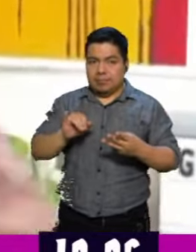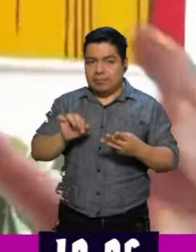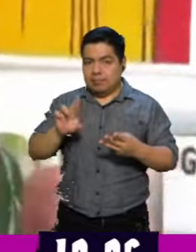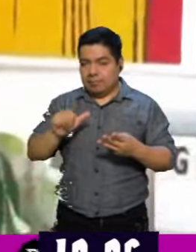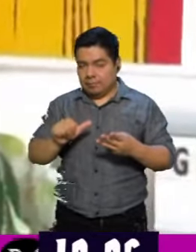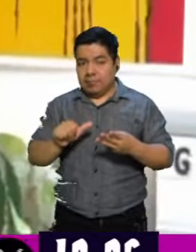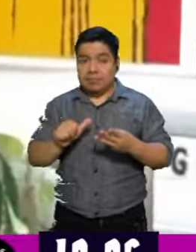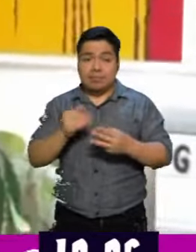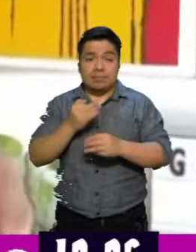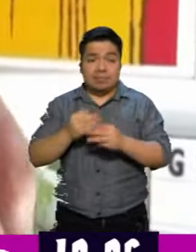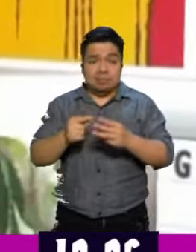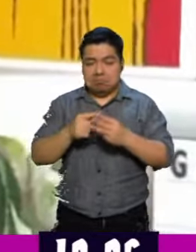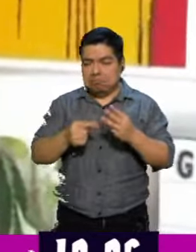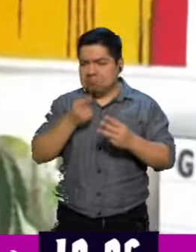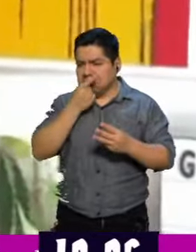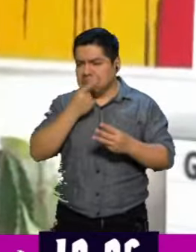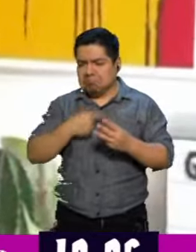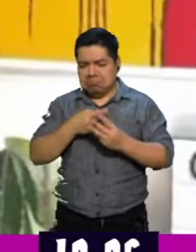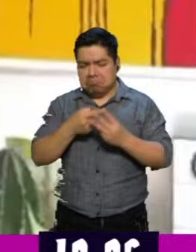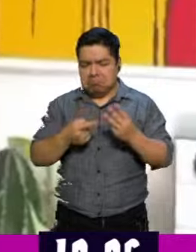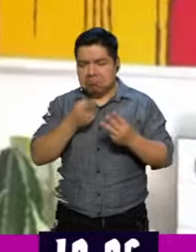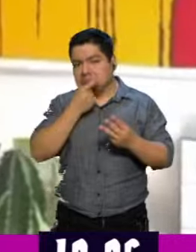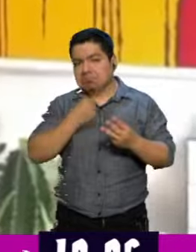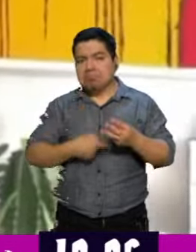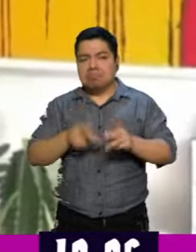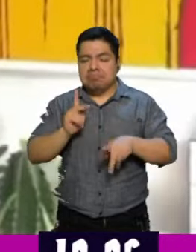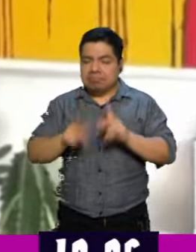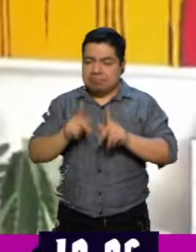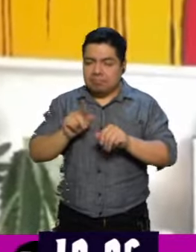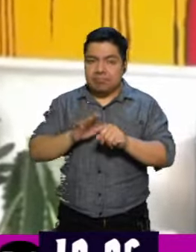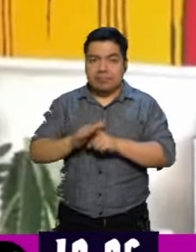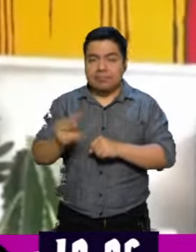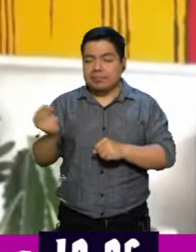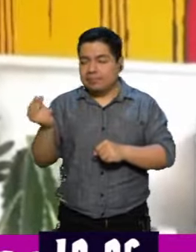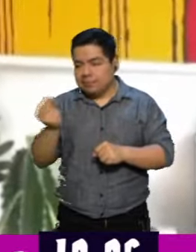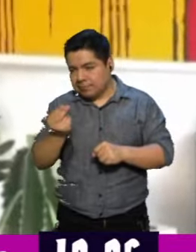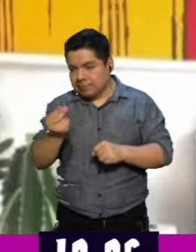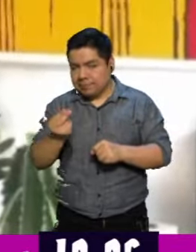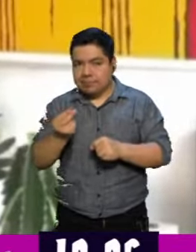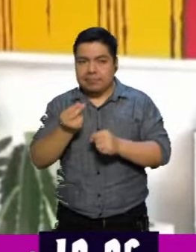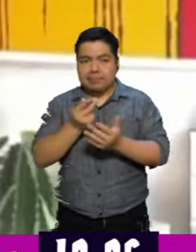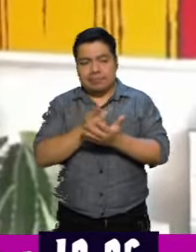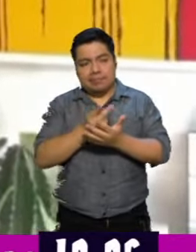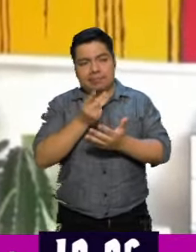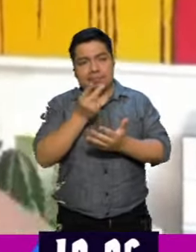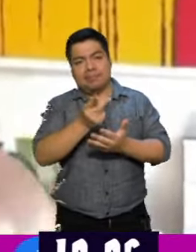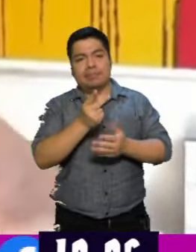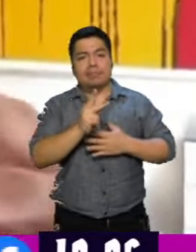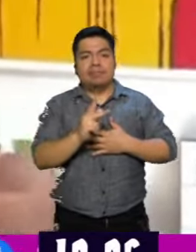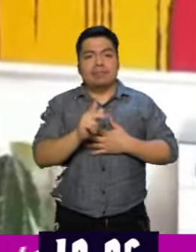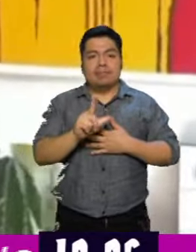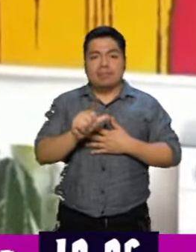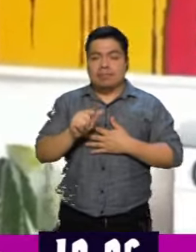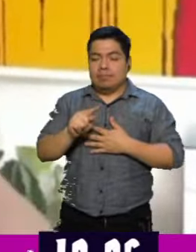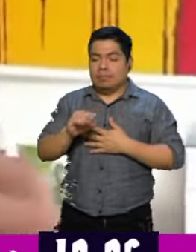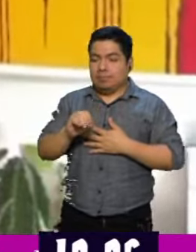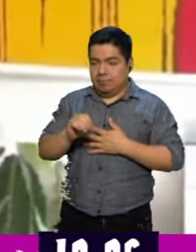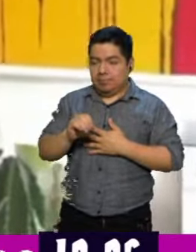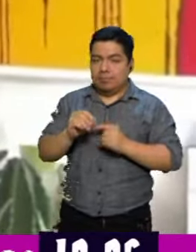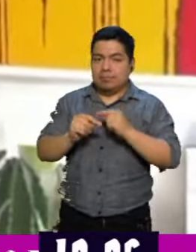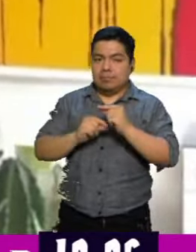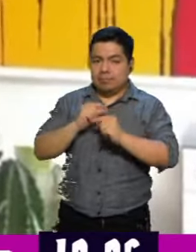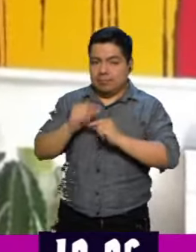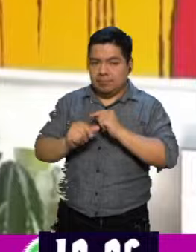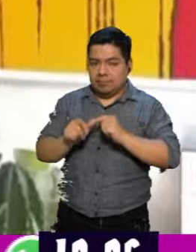y vamos a escuchar qué es lo que me dijeron los tres precisamente sobre la necesidad de tener un premio como los premios Platino que se ha ido fortaleciendo, que ha ido